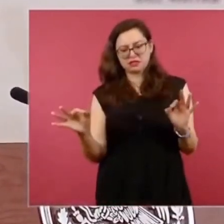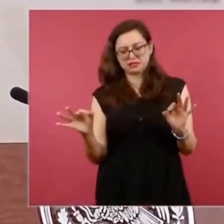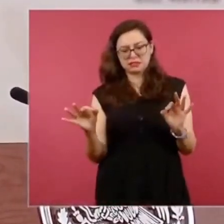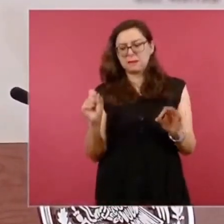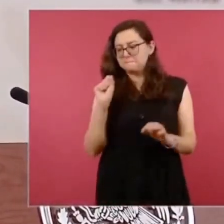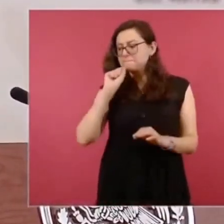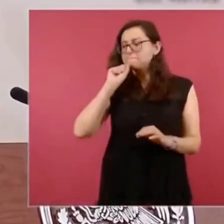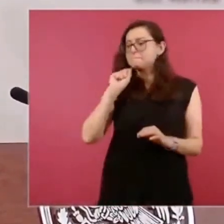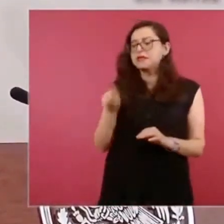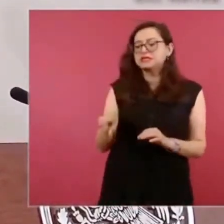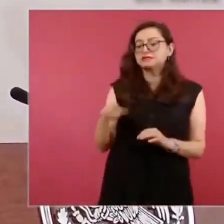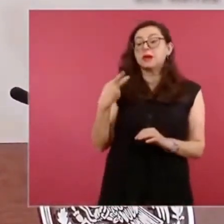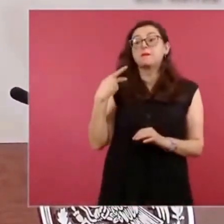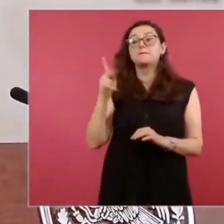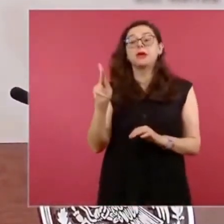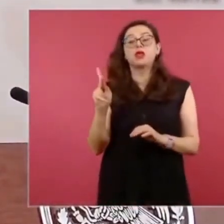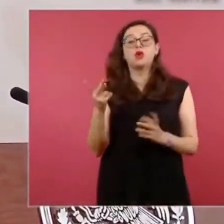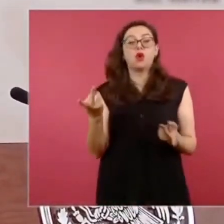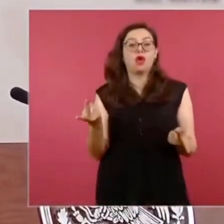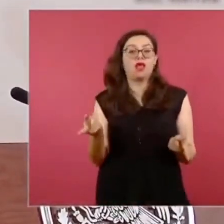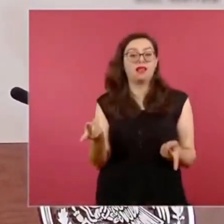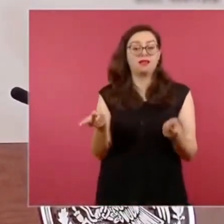a Porfirio Díaz, pero con